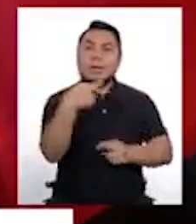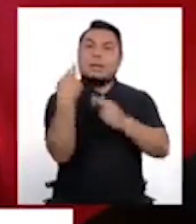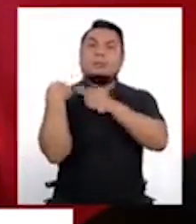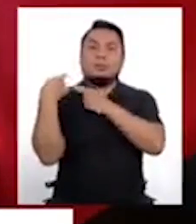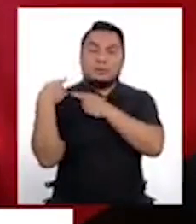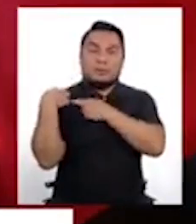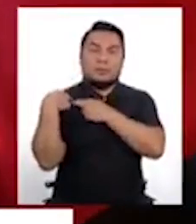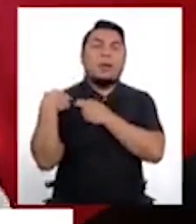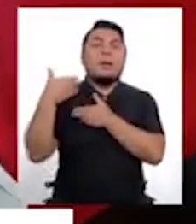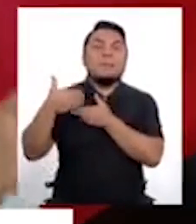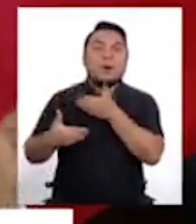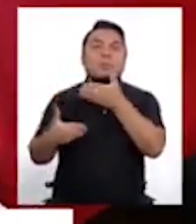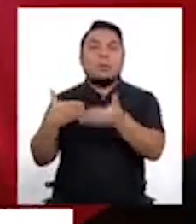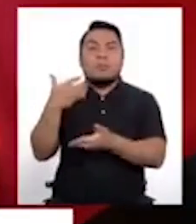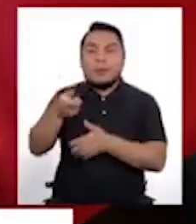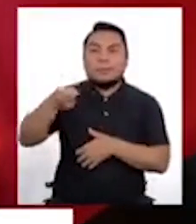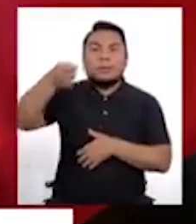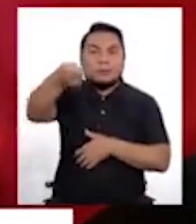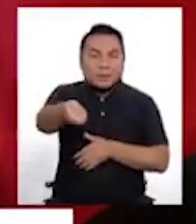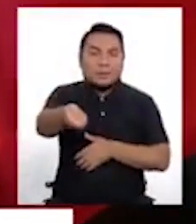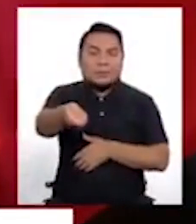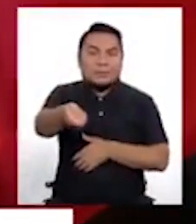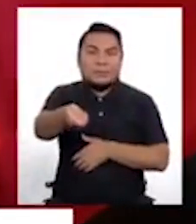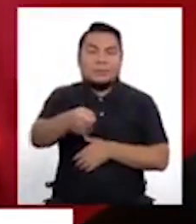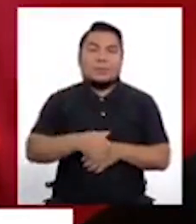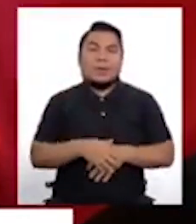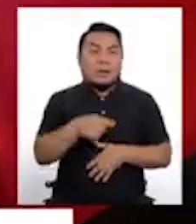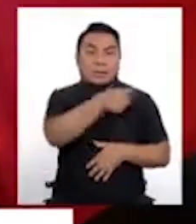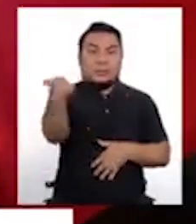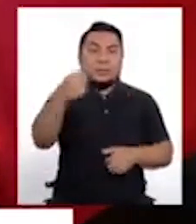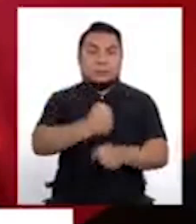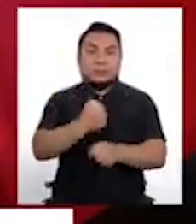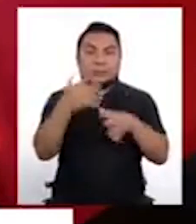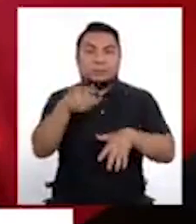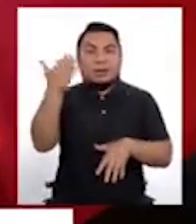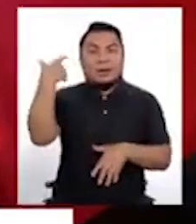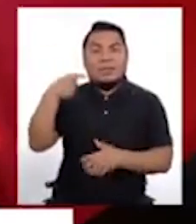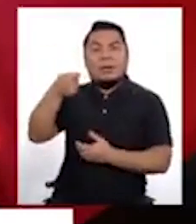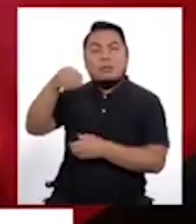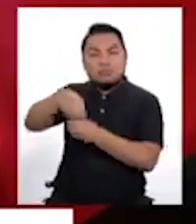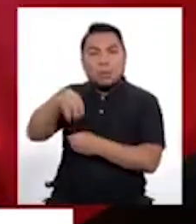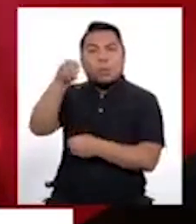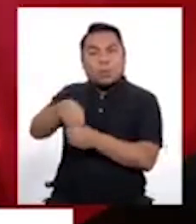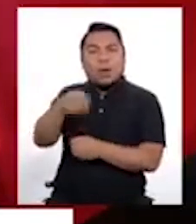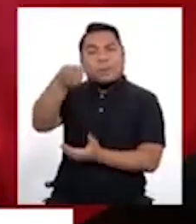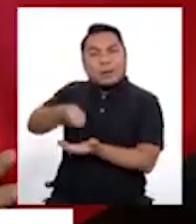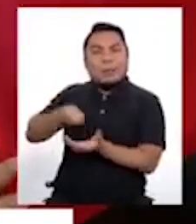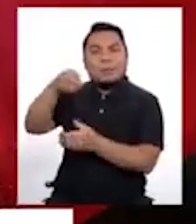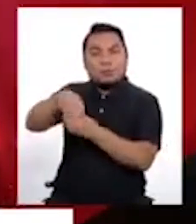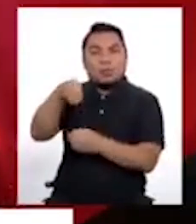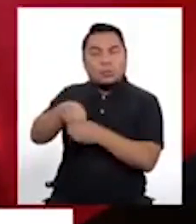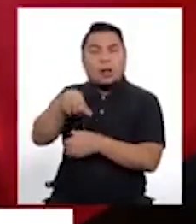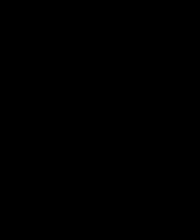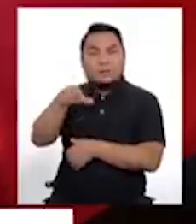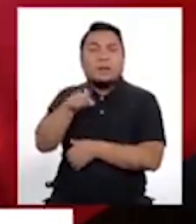responsablemente le estamos dando a los trabajadores que han aportado la posibilidad de tener recursos para salvar